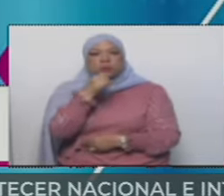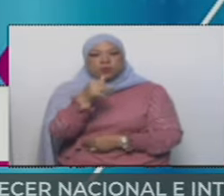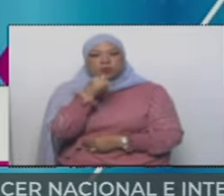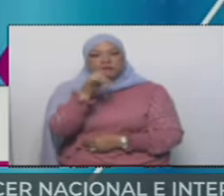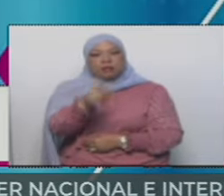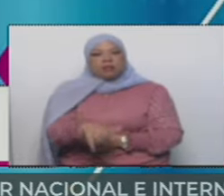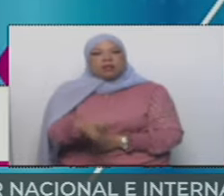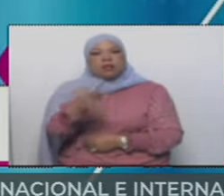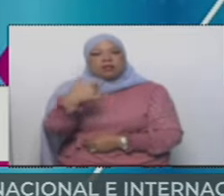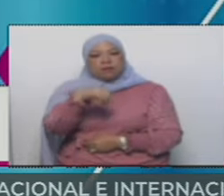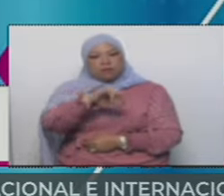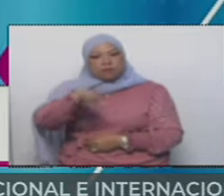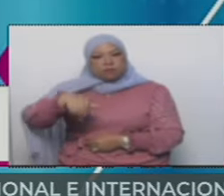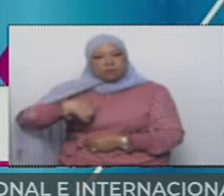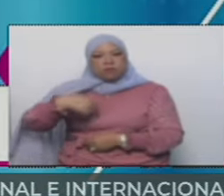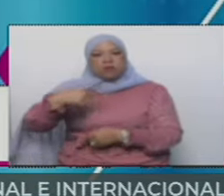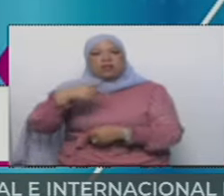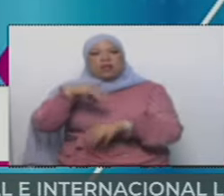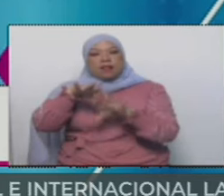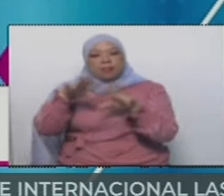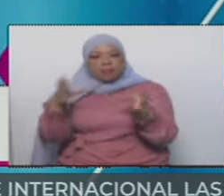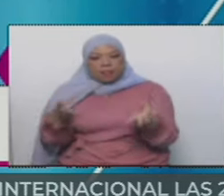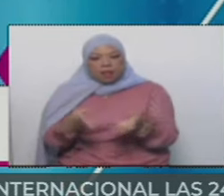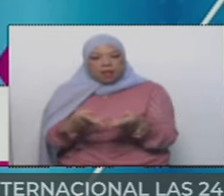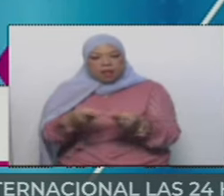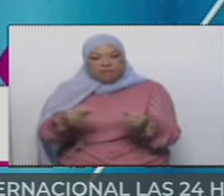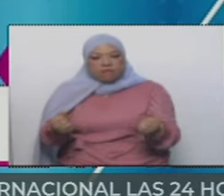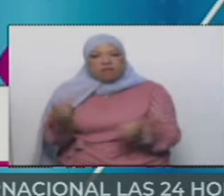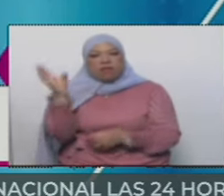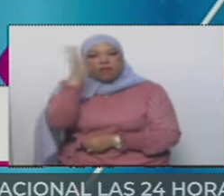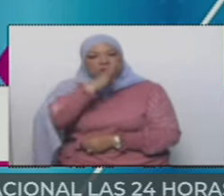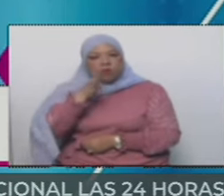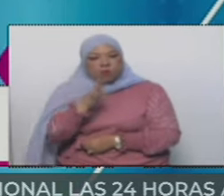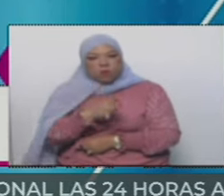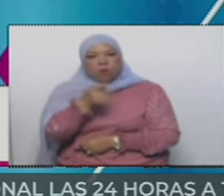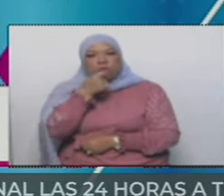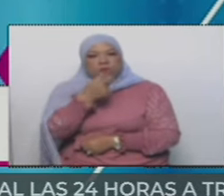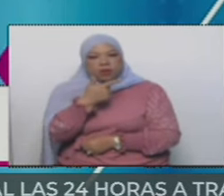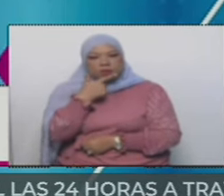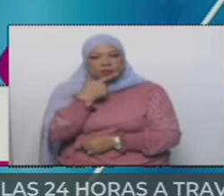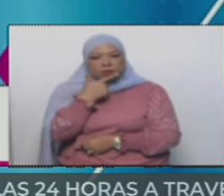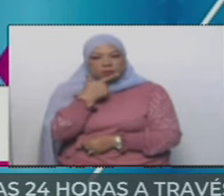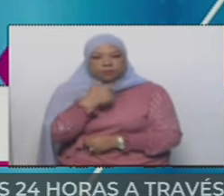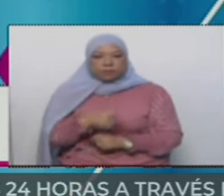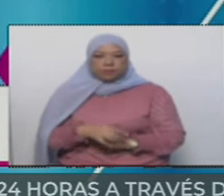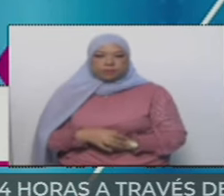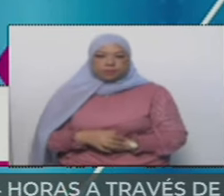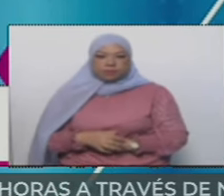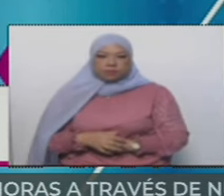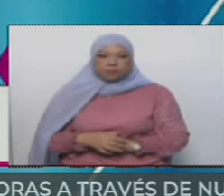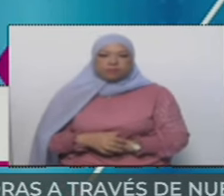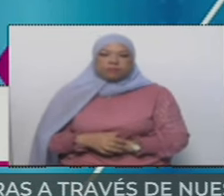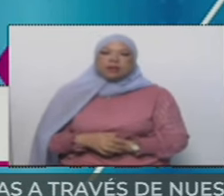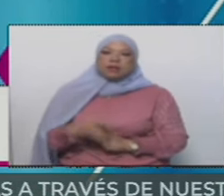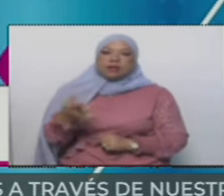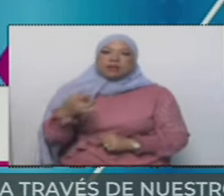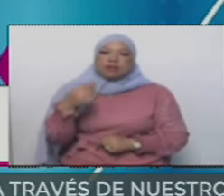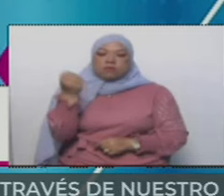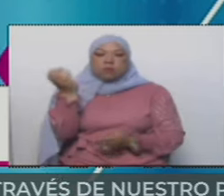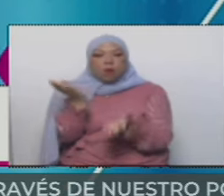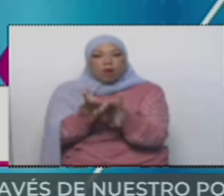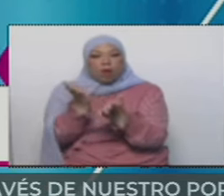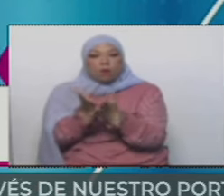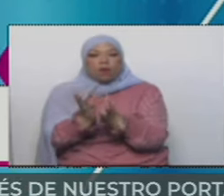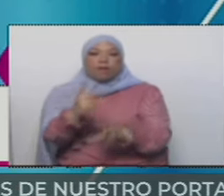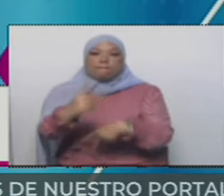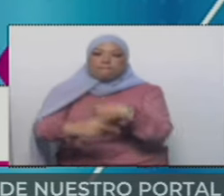en la recuperación de tierras de Brasil. Así que es algo maravilloso. y allí va a ser una gran escuela